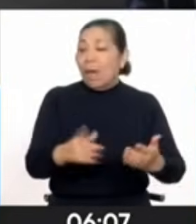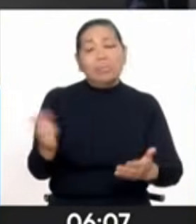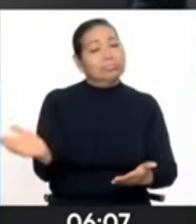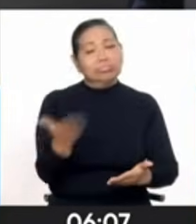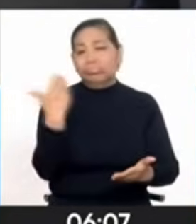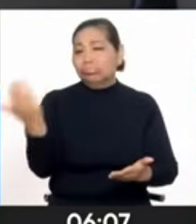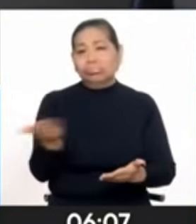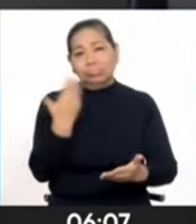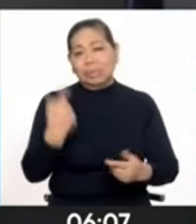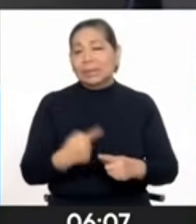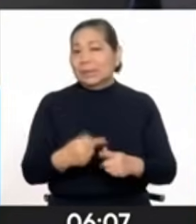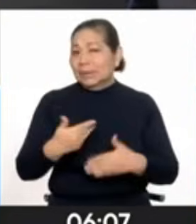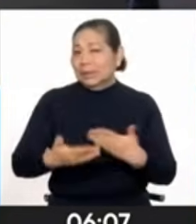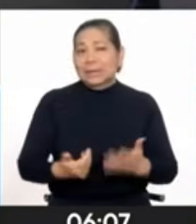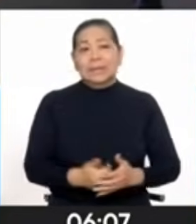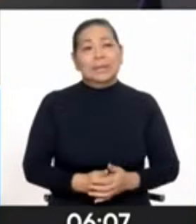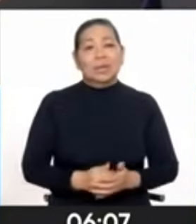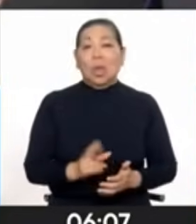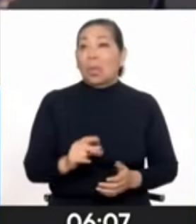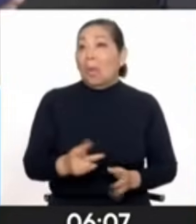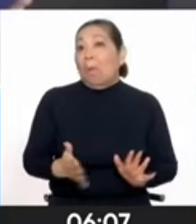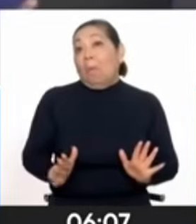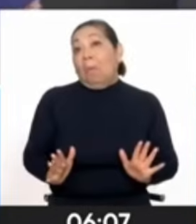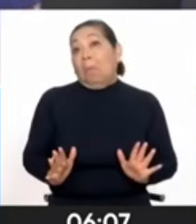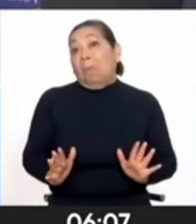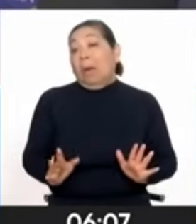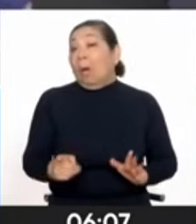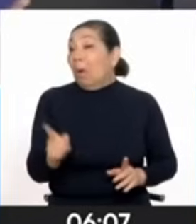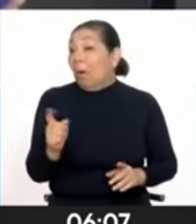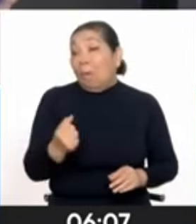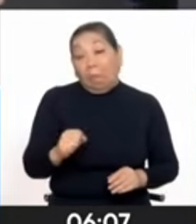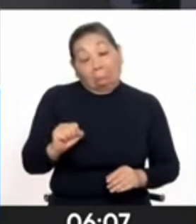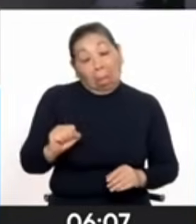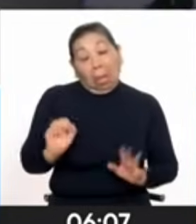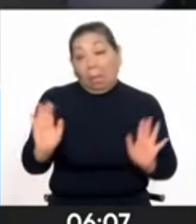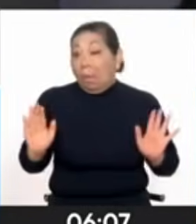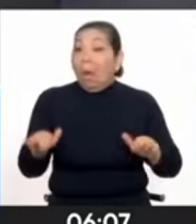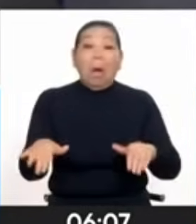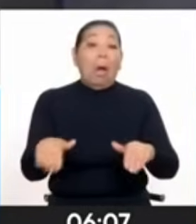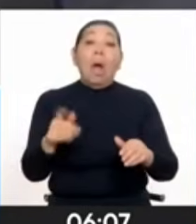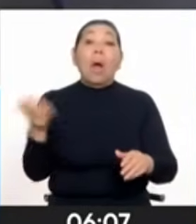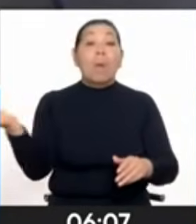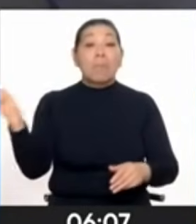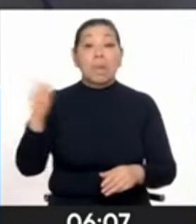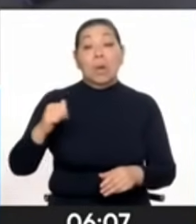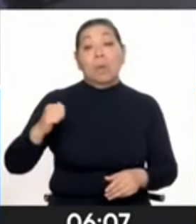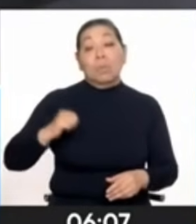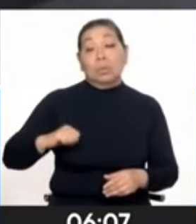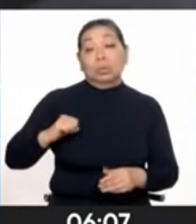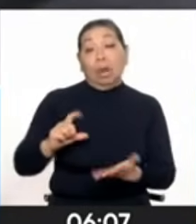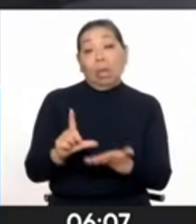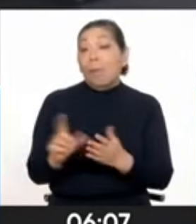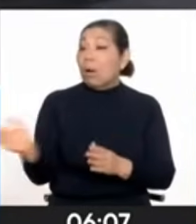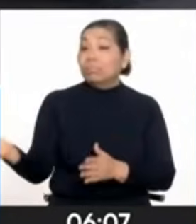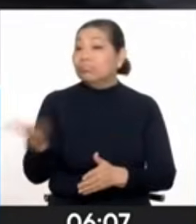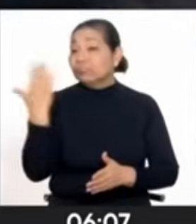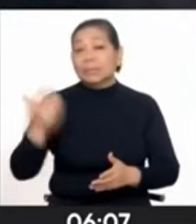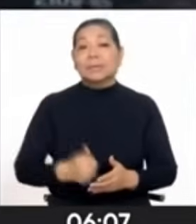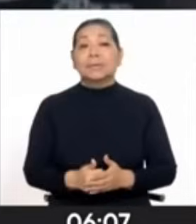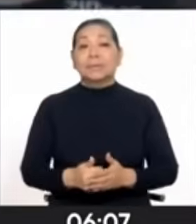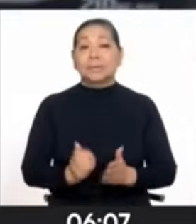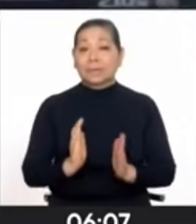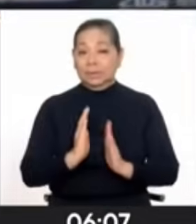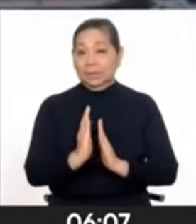todos estos stands que han generado acá, ¿no? No lo han hecho y hemos procedido nosotros a hacer el retiro del mismo. Para ubicarnos un poco, estamos en la